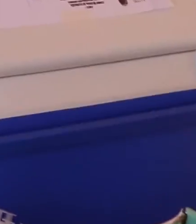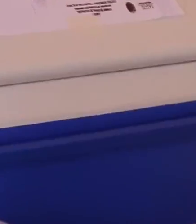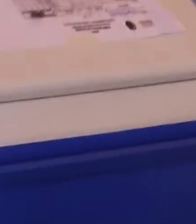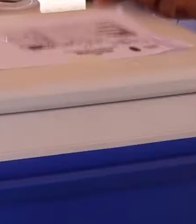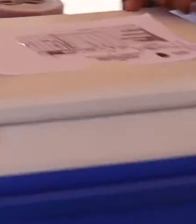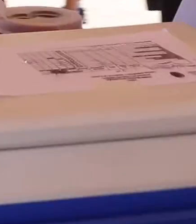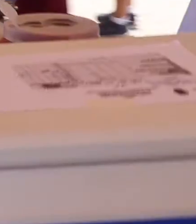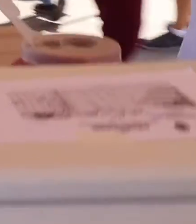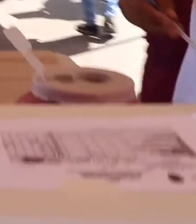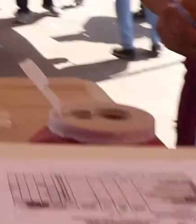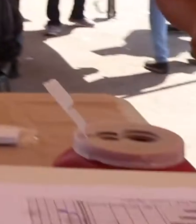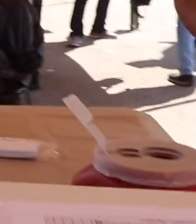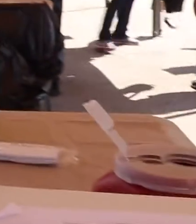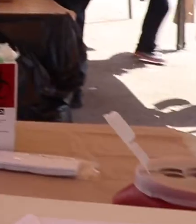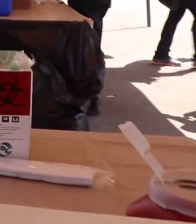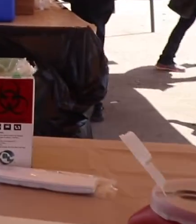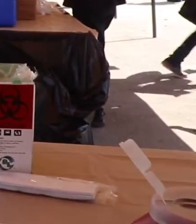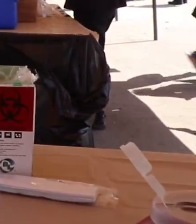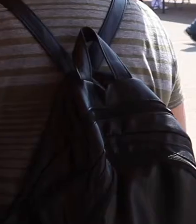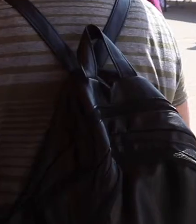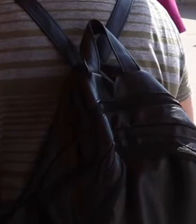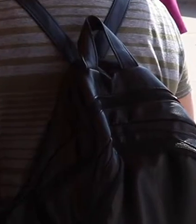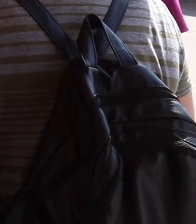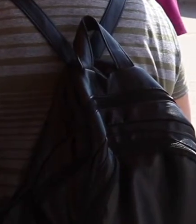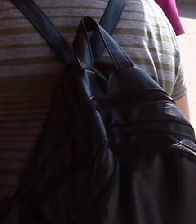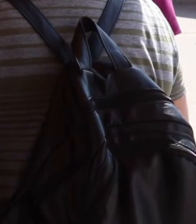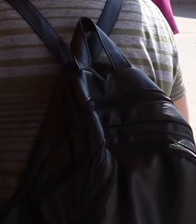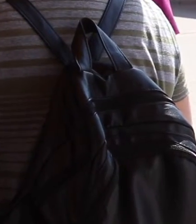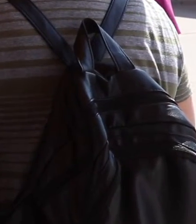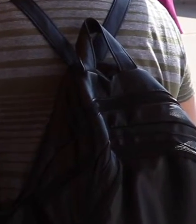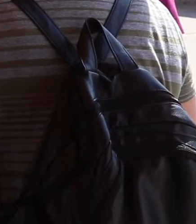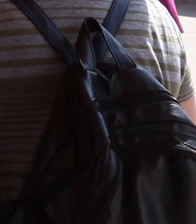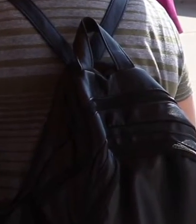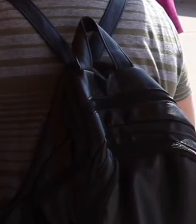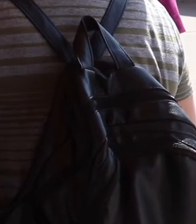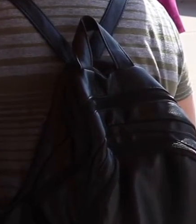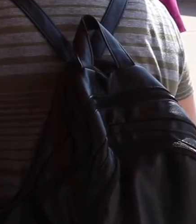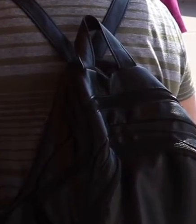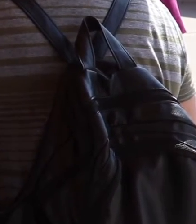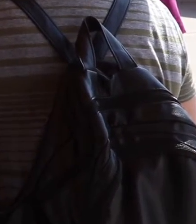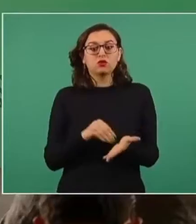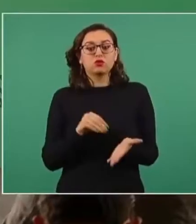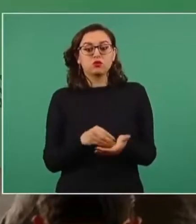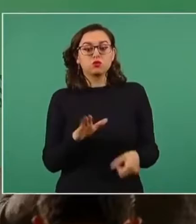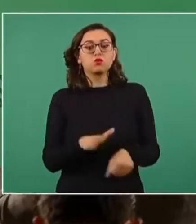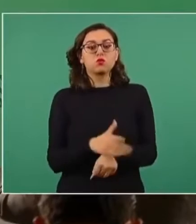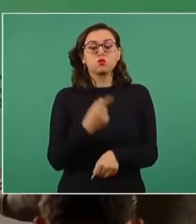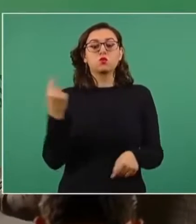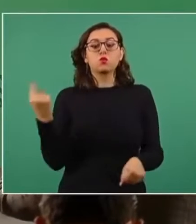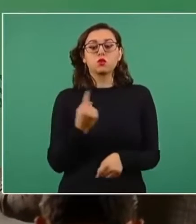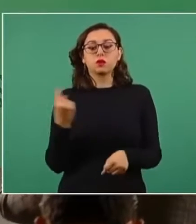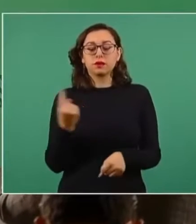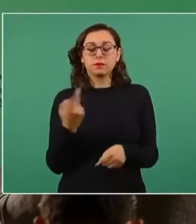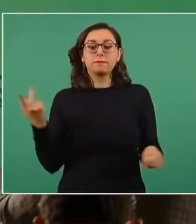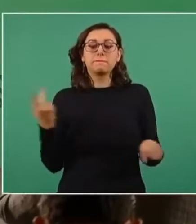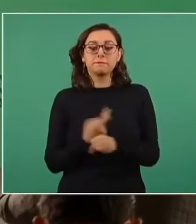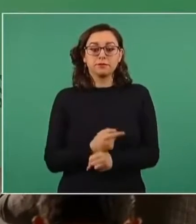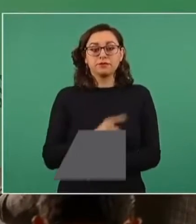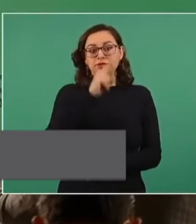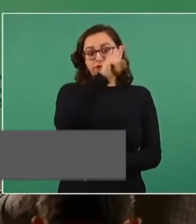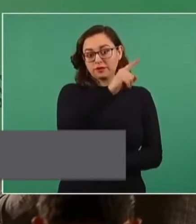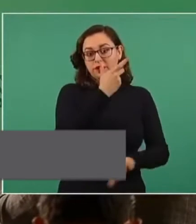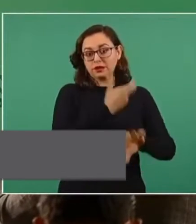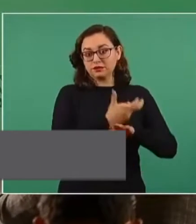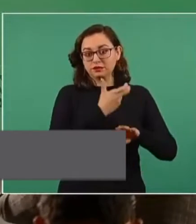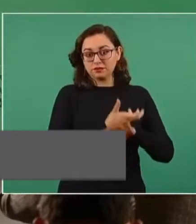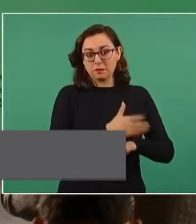ambos países, lo que provocó afectaciones muy graves en el sector económico, comercial y personal. No tenemos los mismos estándares o la misma proporción